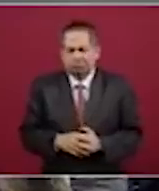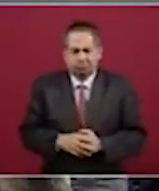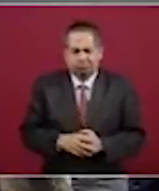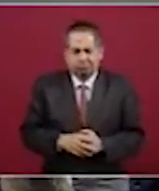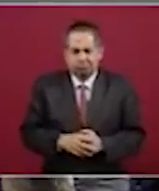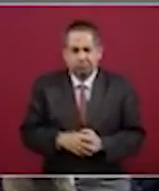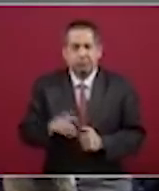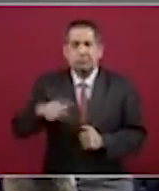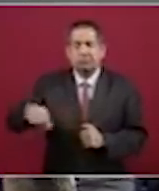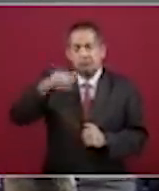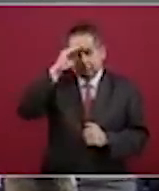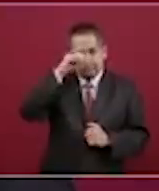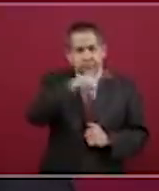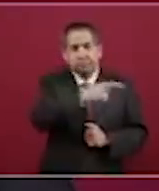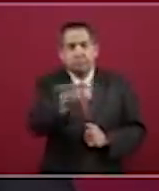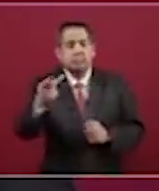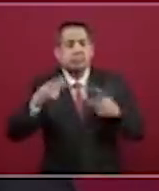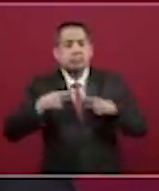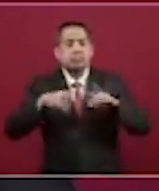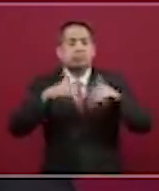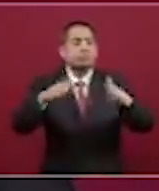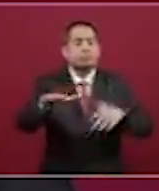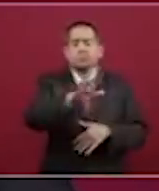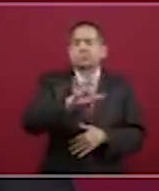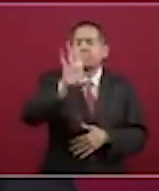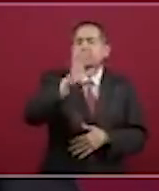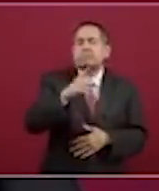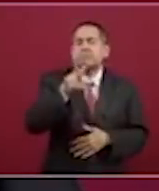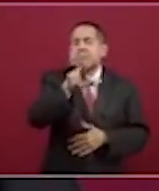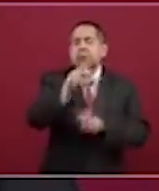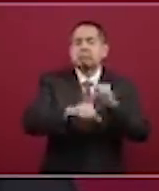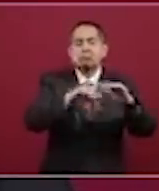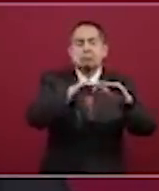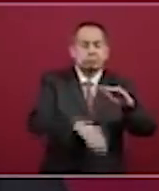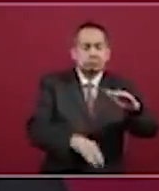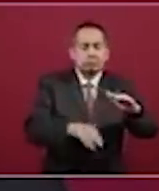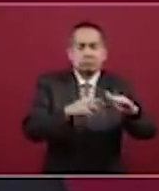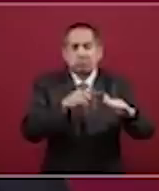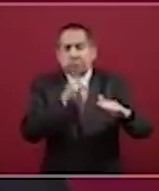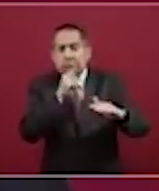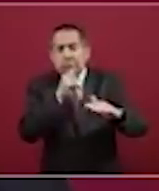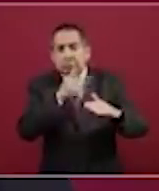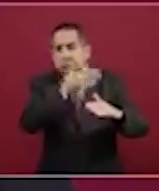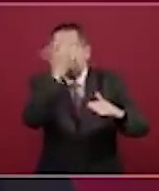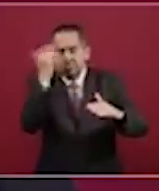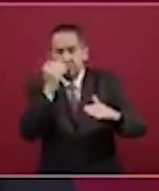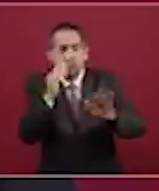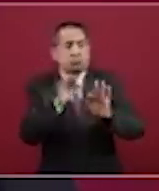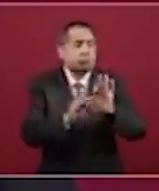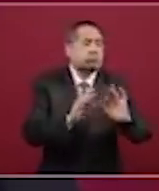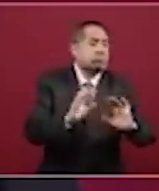pueblo como menor de edad? ¿Por qué la tutela?